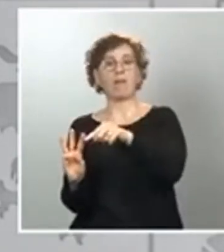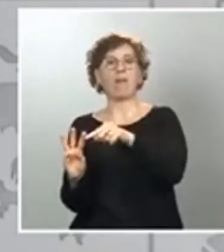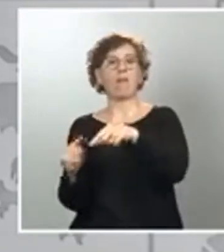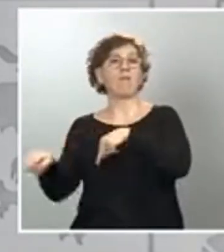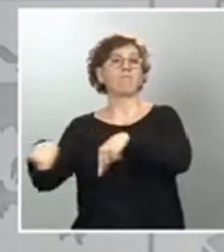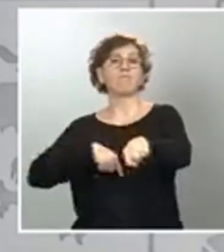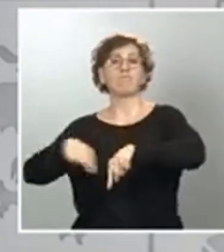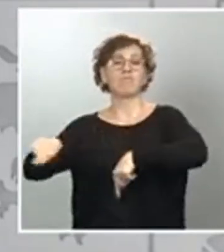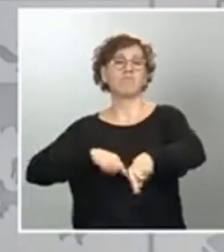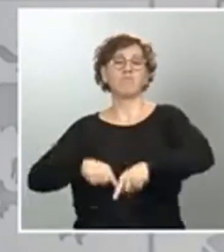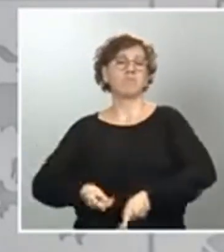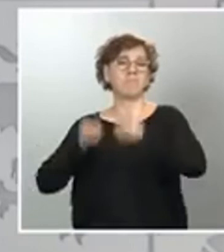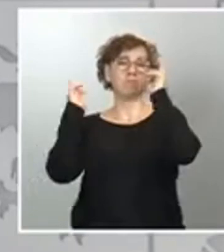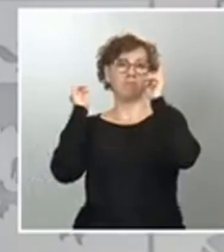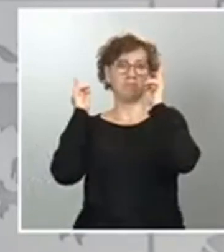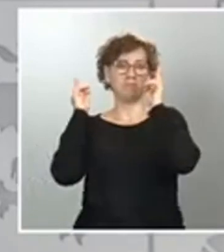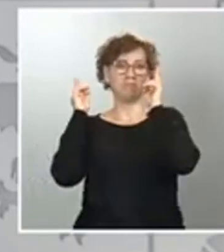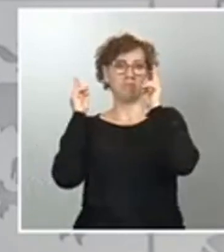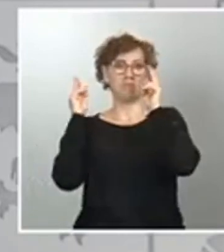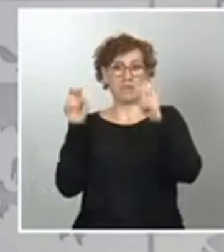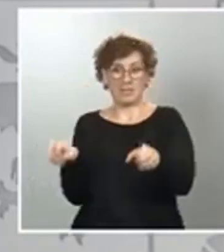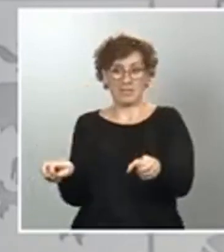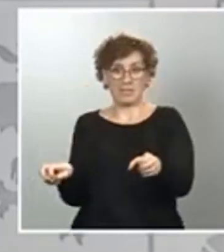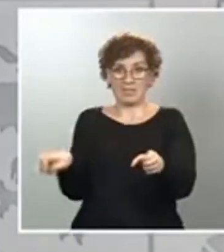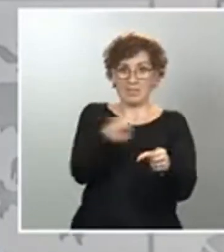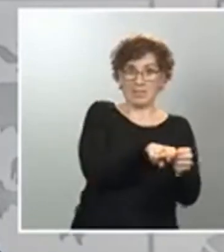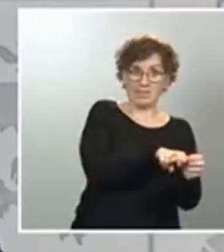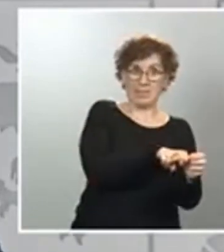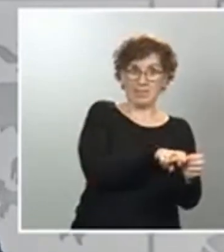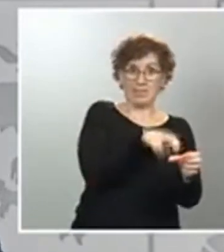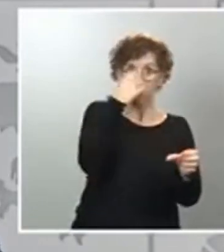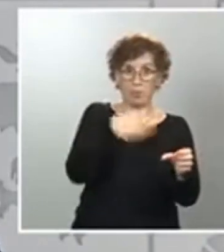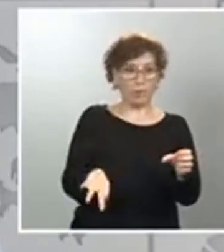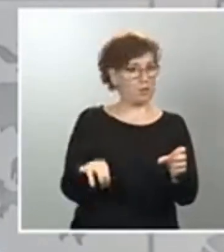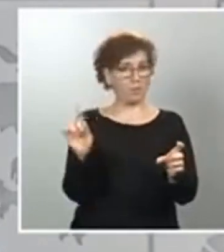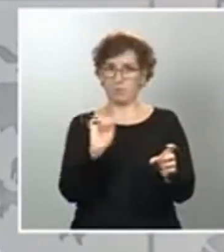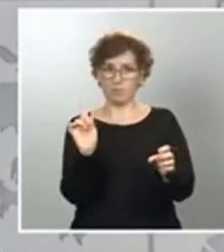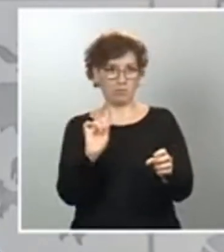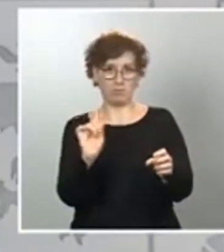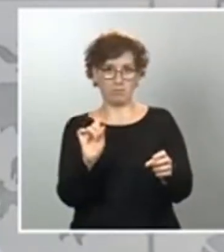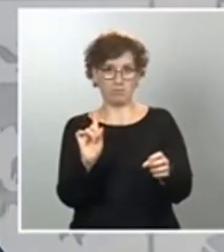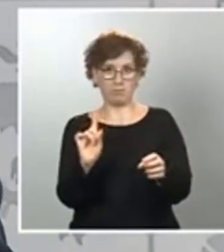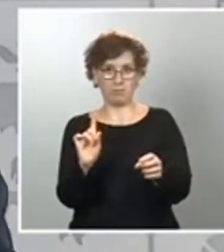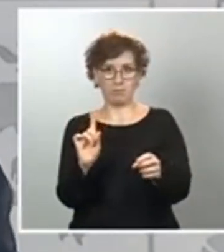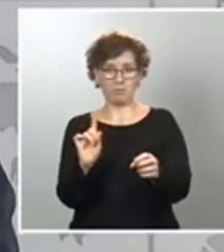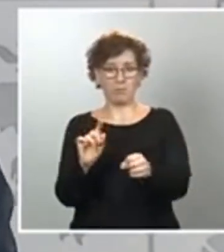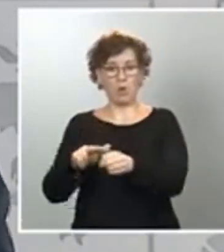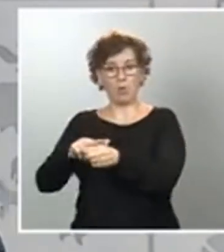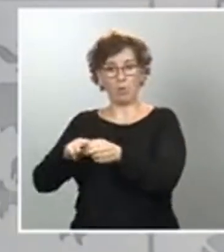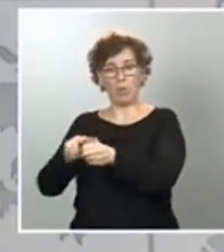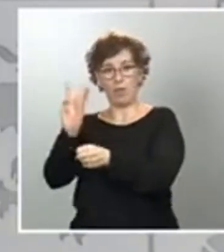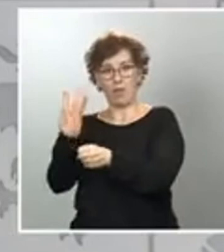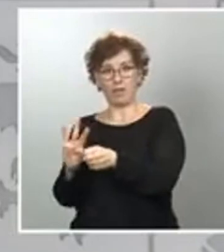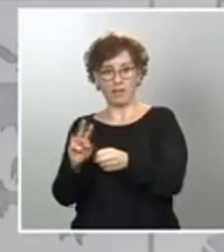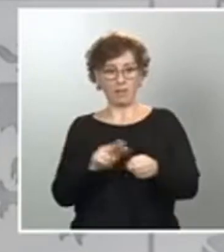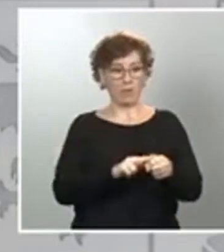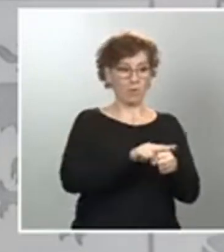se puede permitir la movilidad de la provincia de la fase 1 a la fase 3. Para poner el caso del ejemplo que usted ha